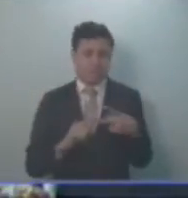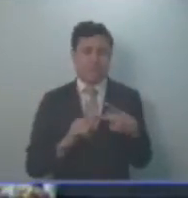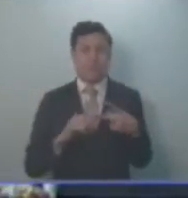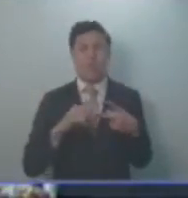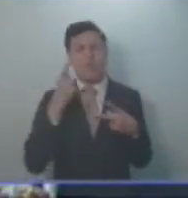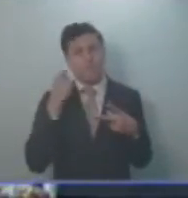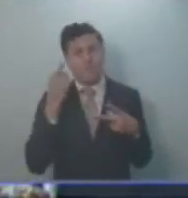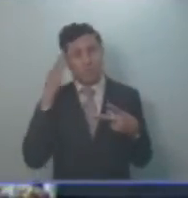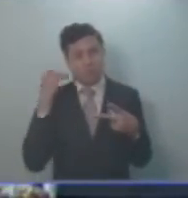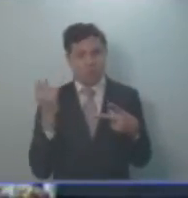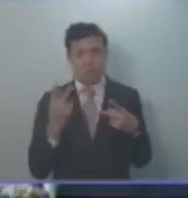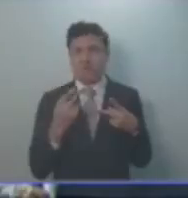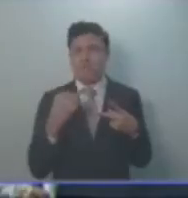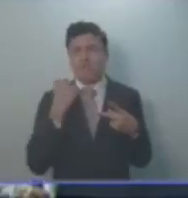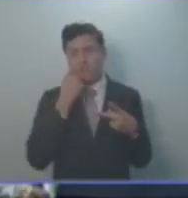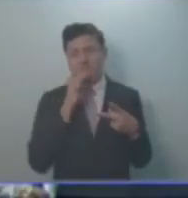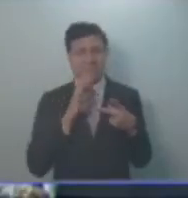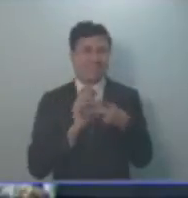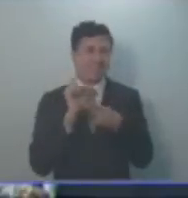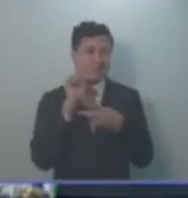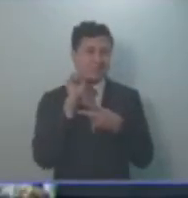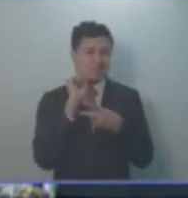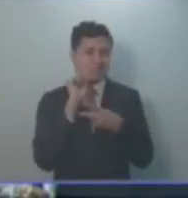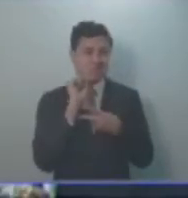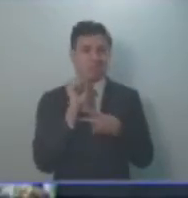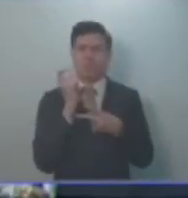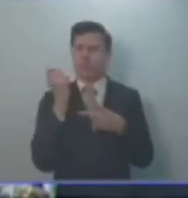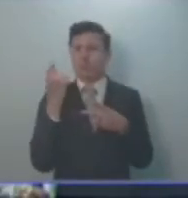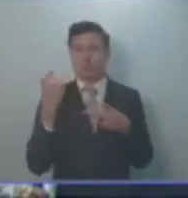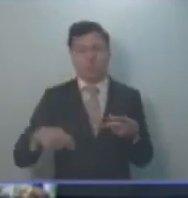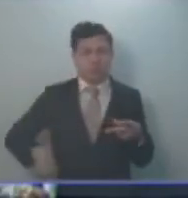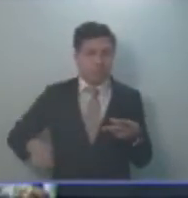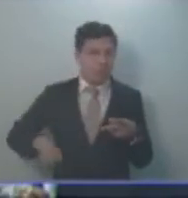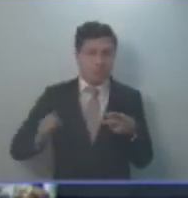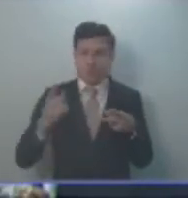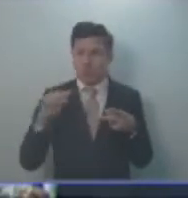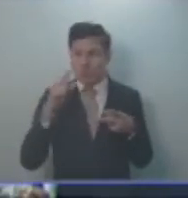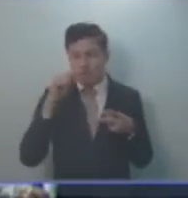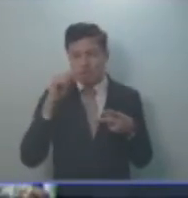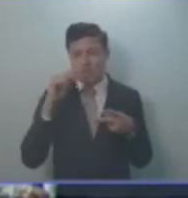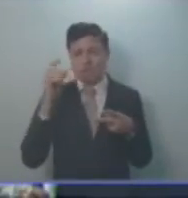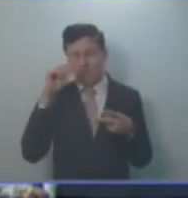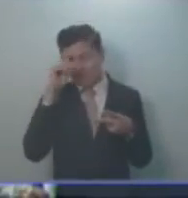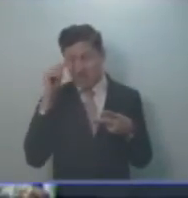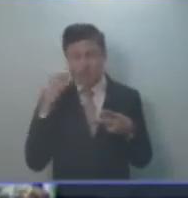crónicas incapacitantes que requieran controles médicos frecuentes,